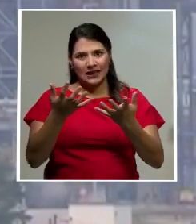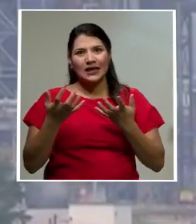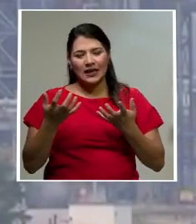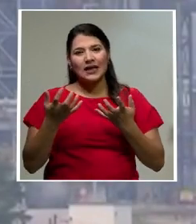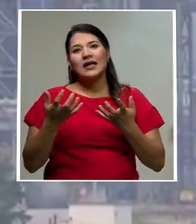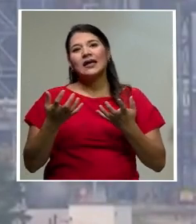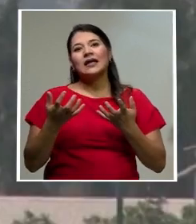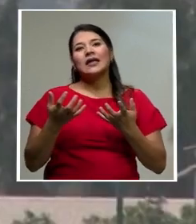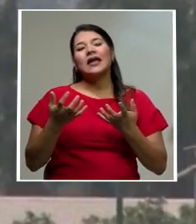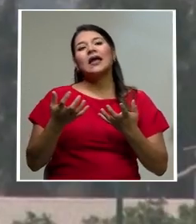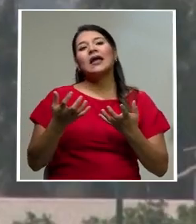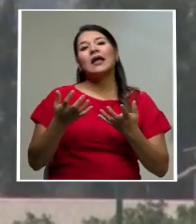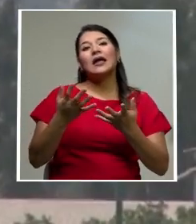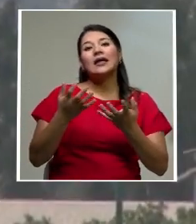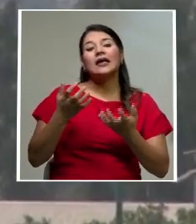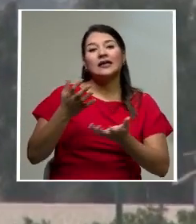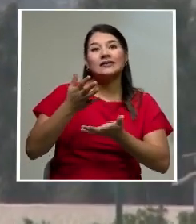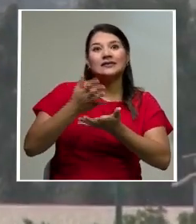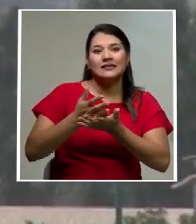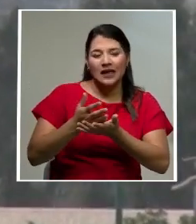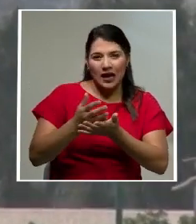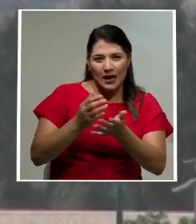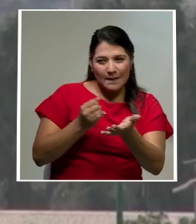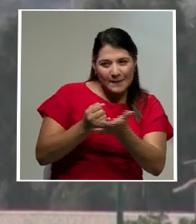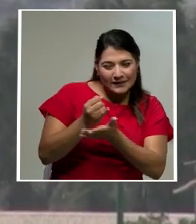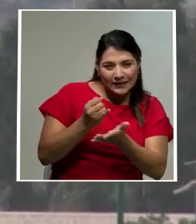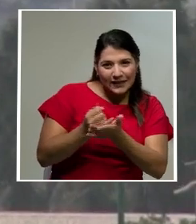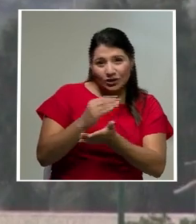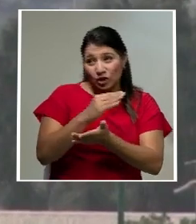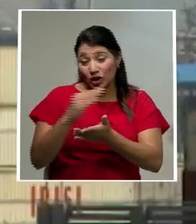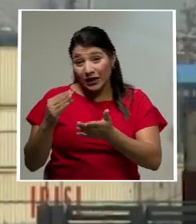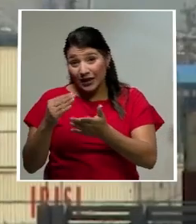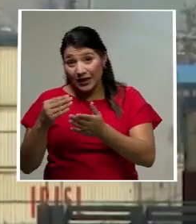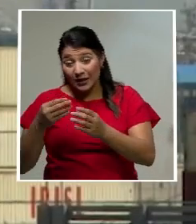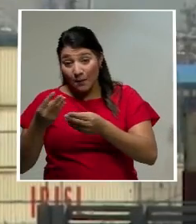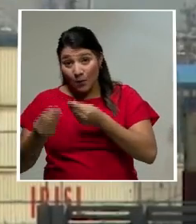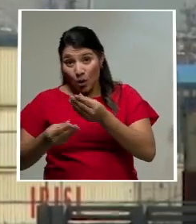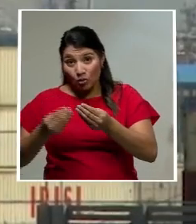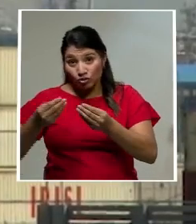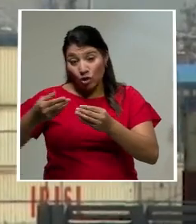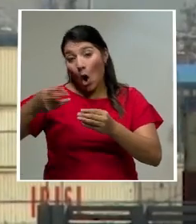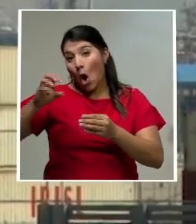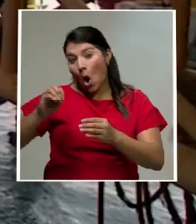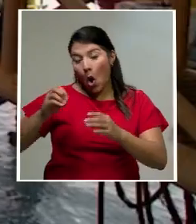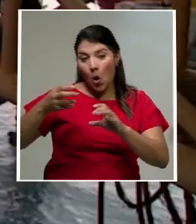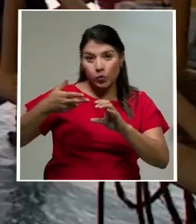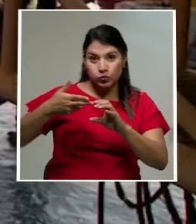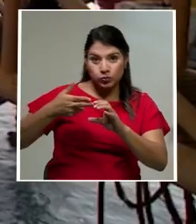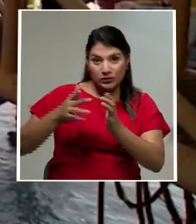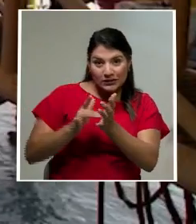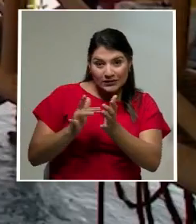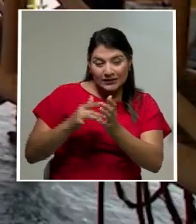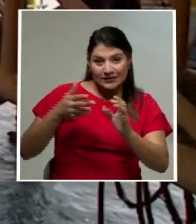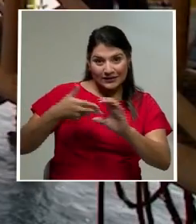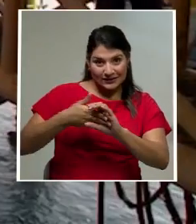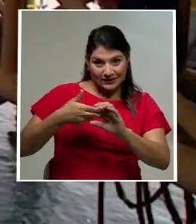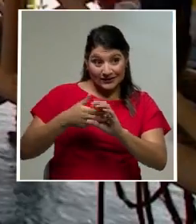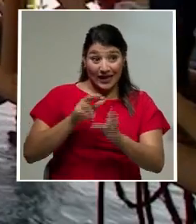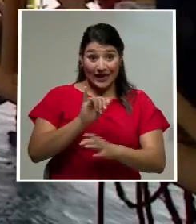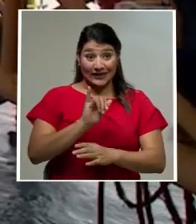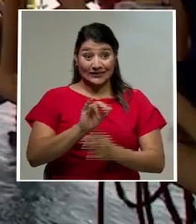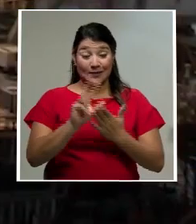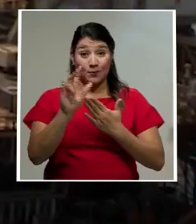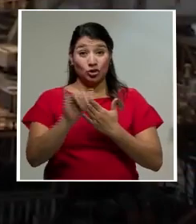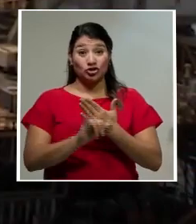explotación petrolera durante el cierre de sesiones extraordinarias, proyecto que está en el Congreso además desde el 2017 y que ha